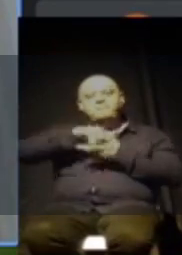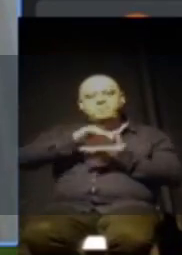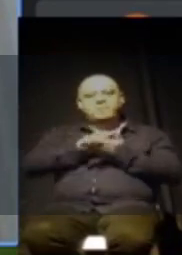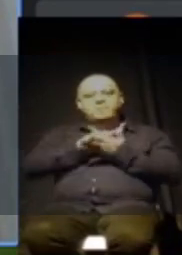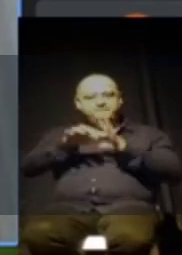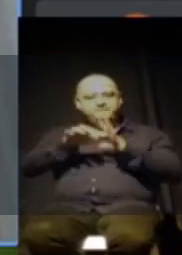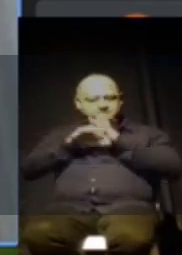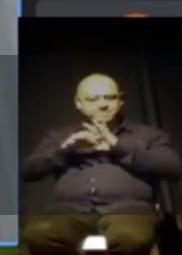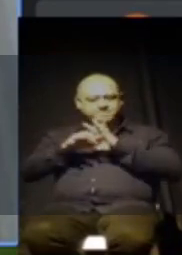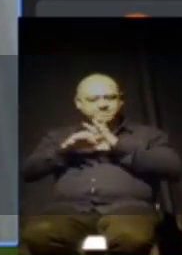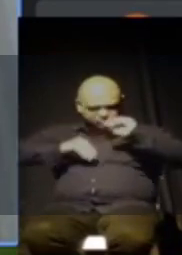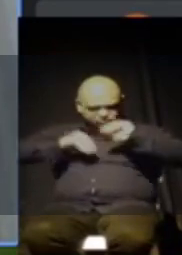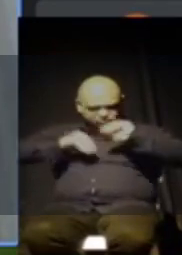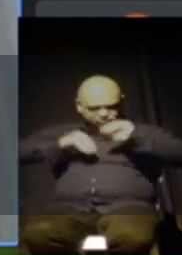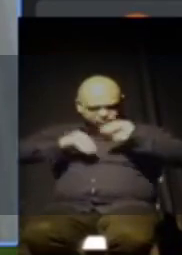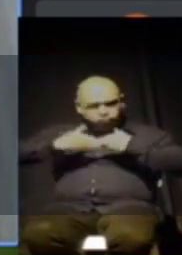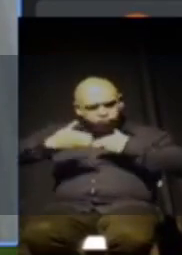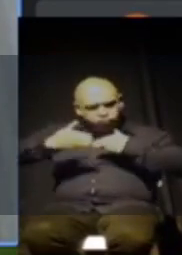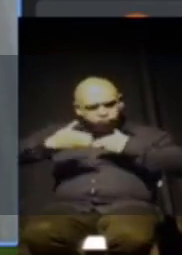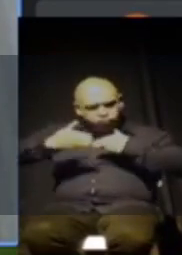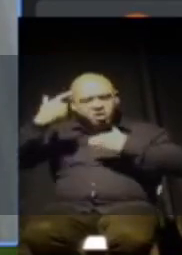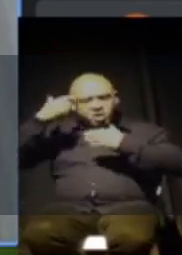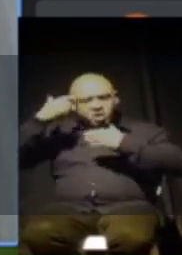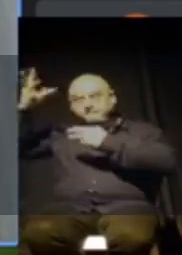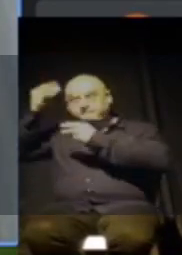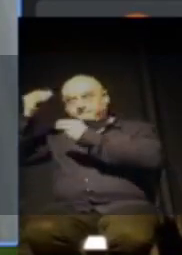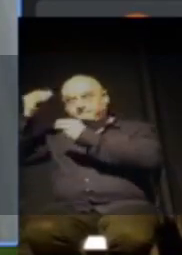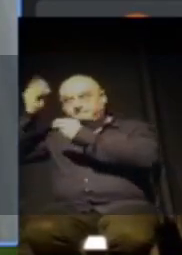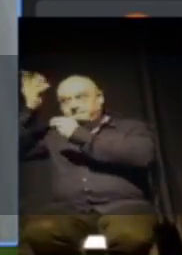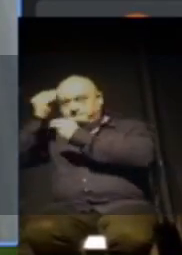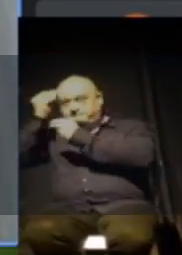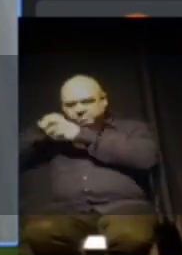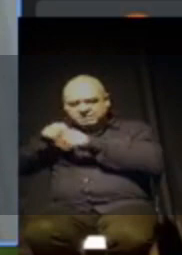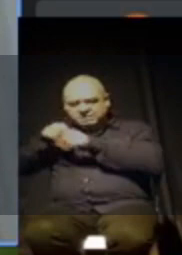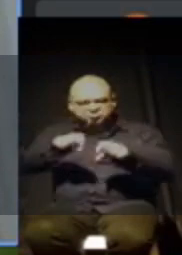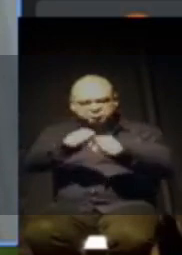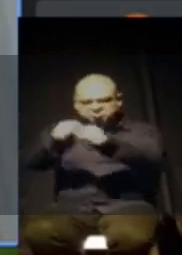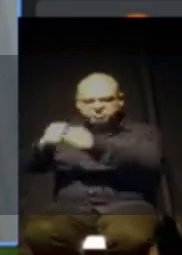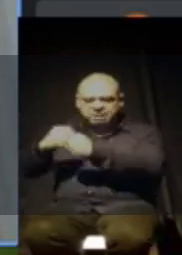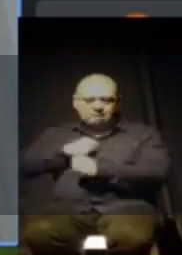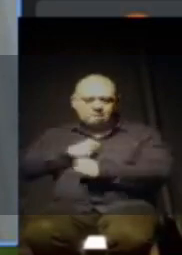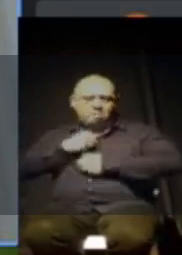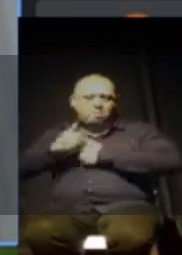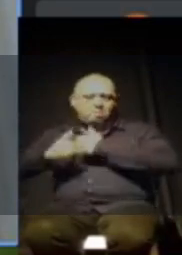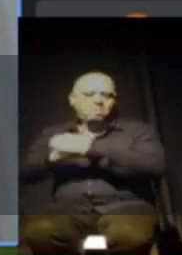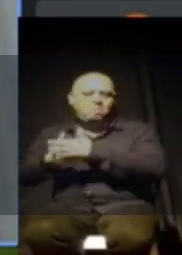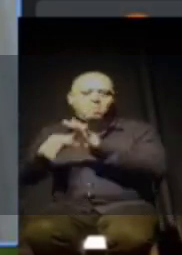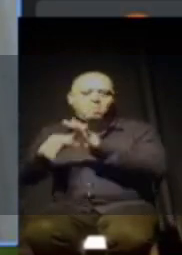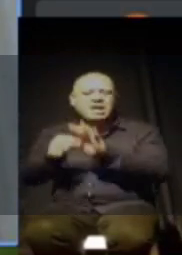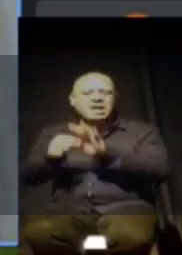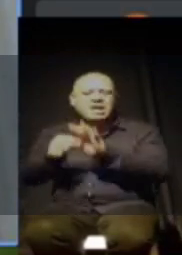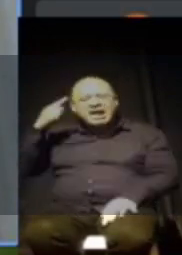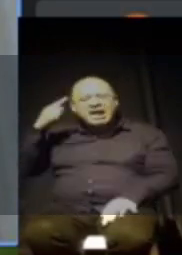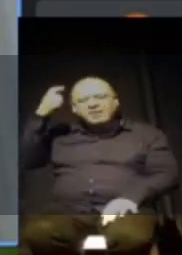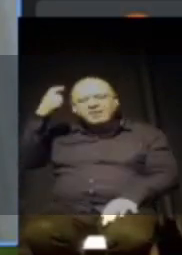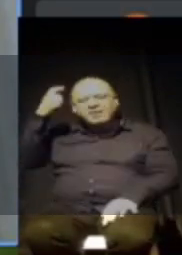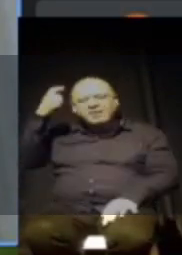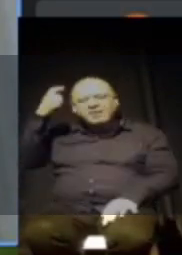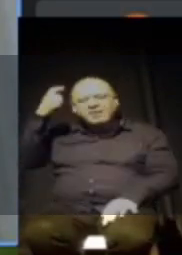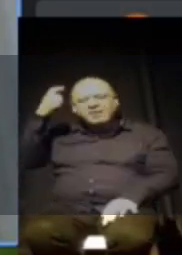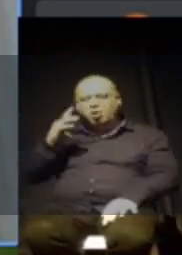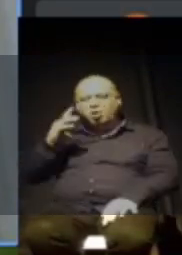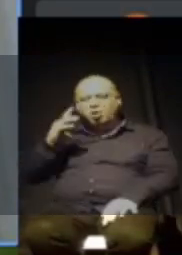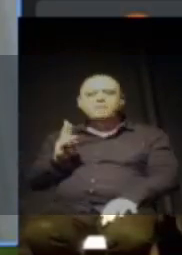acumulación, exclusión, empobrecimiento, extractivismo y autodestrucción, ¿no? Eso siguiendo mucho el pensamiento de Bruno